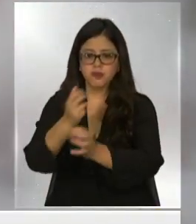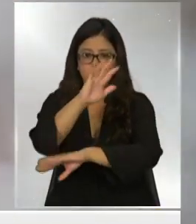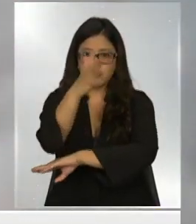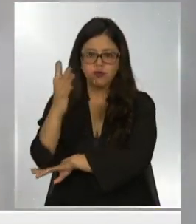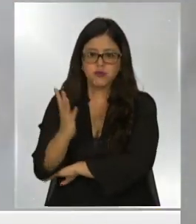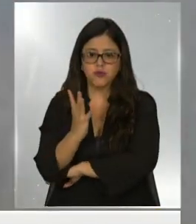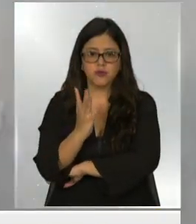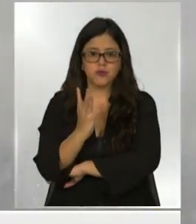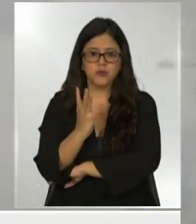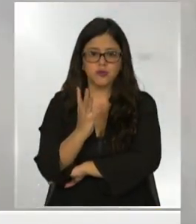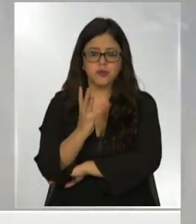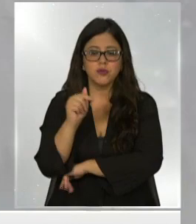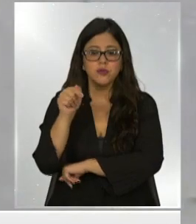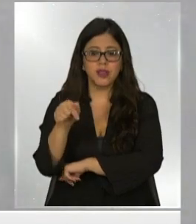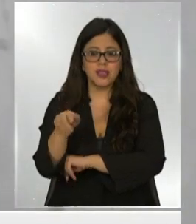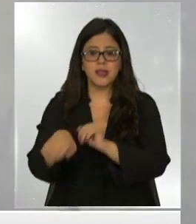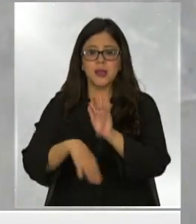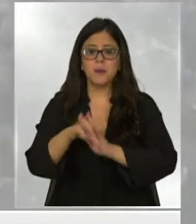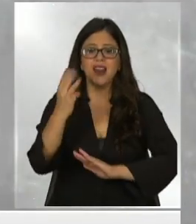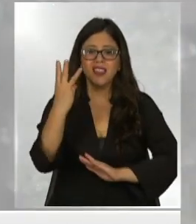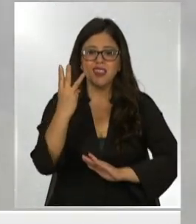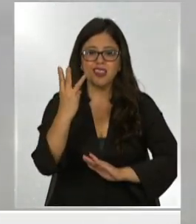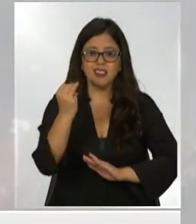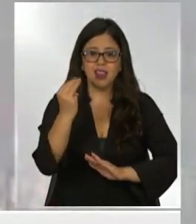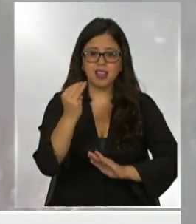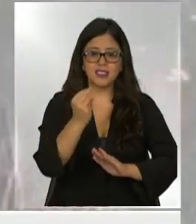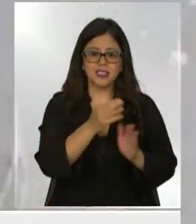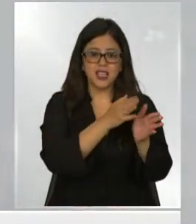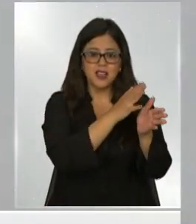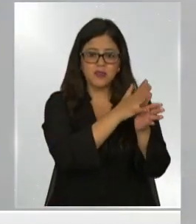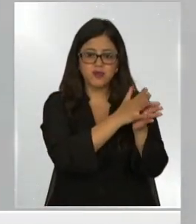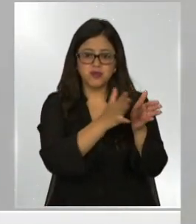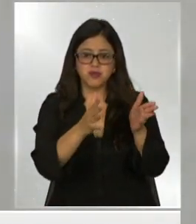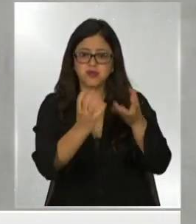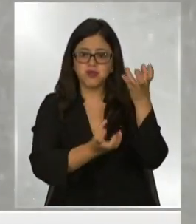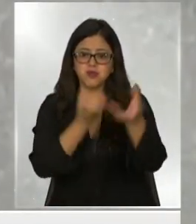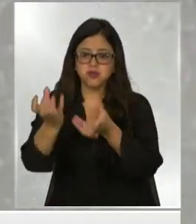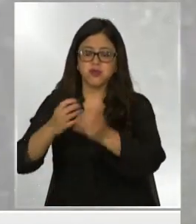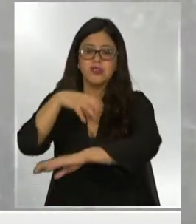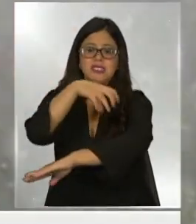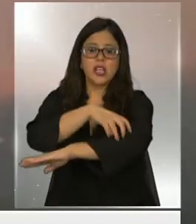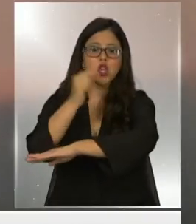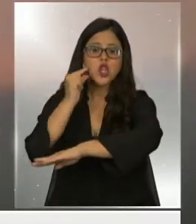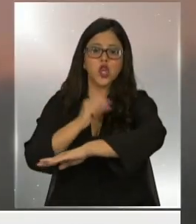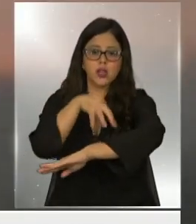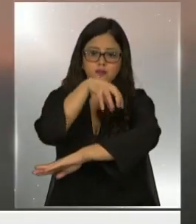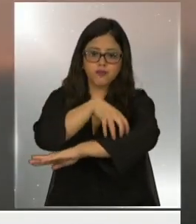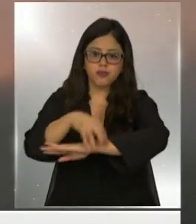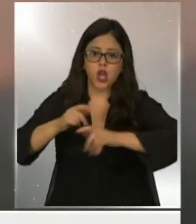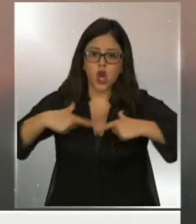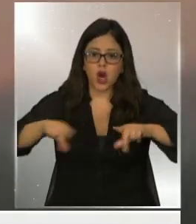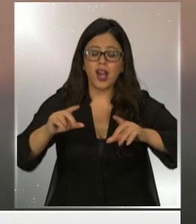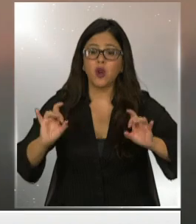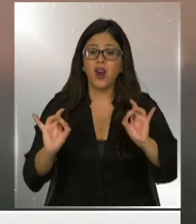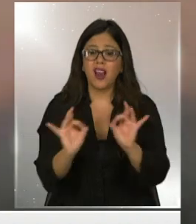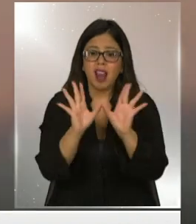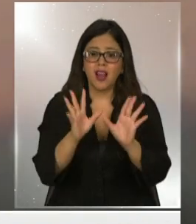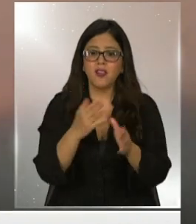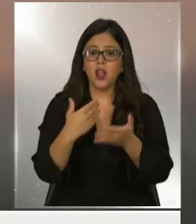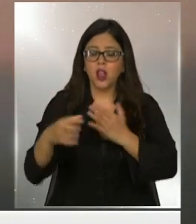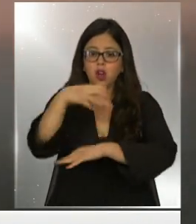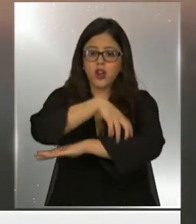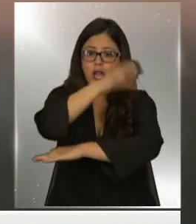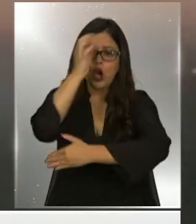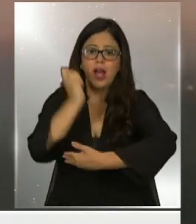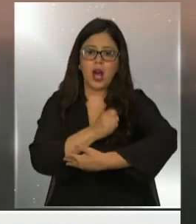forestales. Existen más de 13 focos activos desde O'Higgins a Los Lagos. El más grave en la región de la Araucanía, en